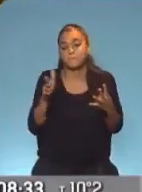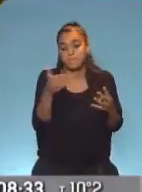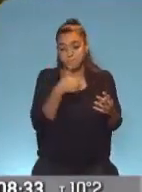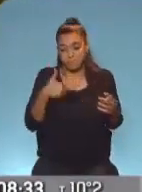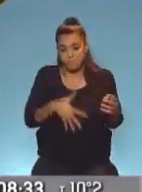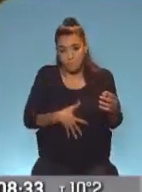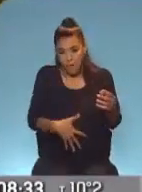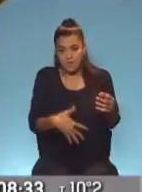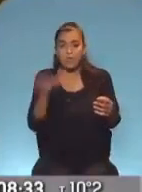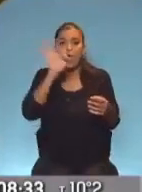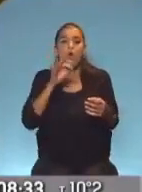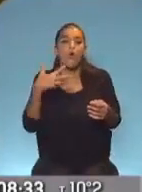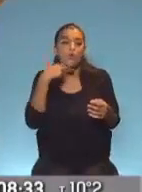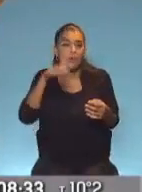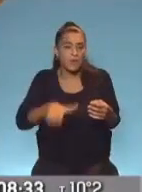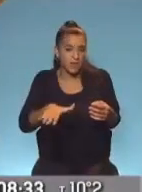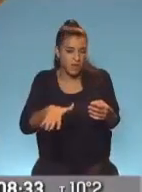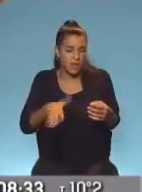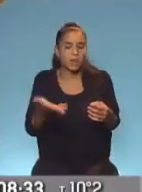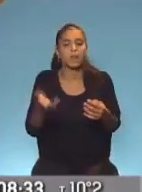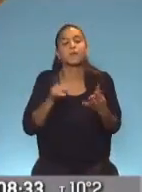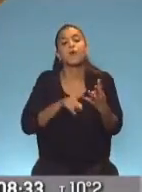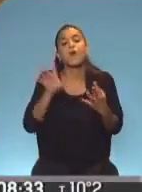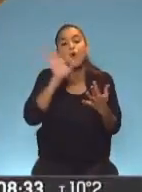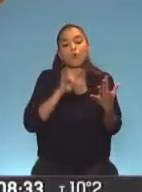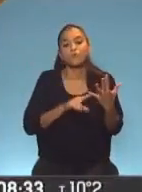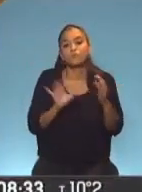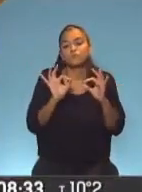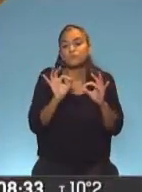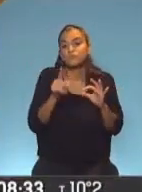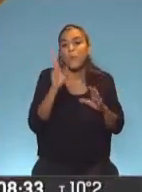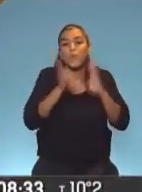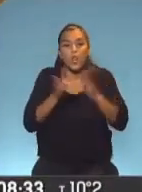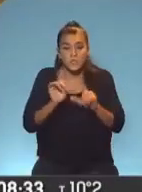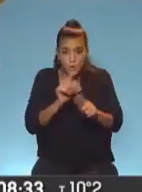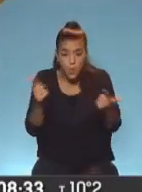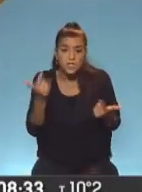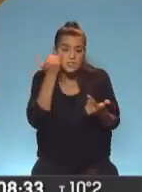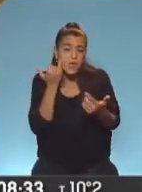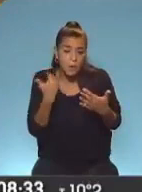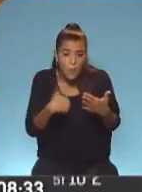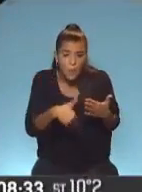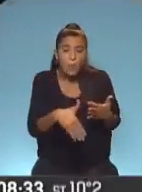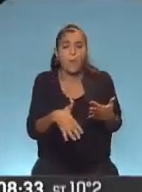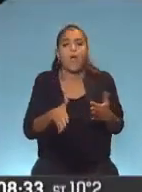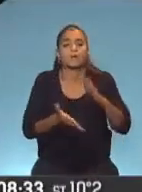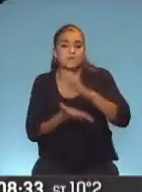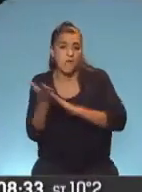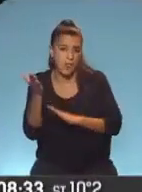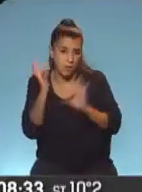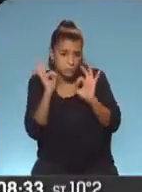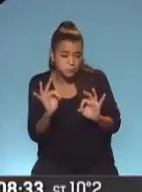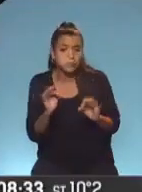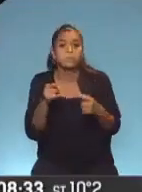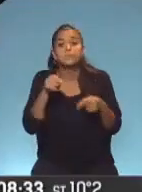embarazadas, madres de niños menores de edad y sobre todo aquellos que han cumplido delitos no violentos que ya están en condiciones de salir. Ahora esto